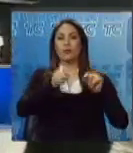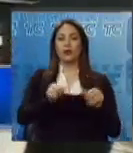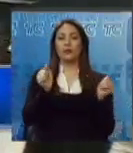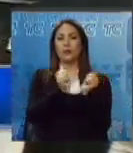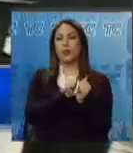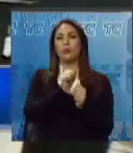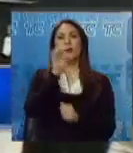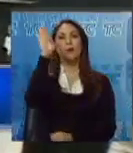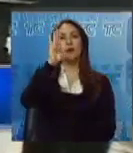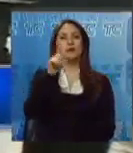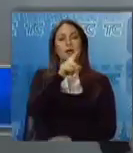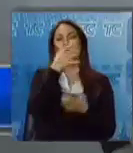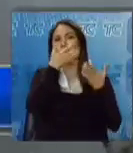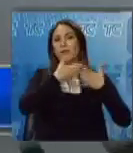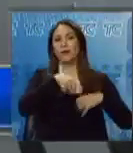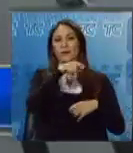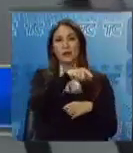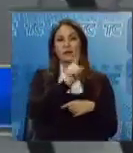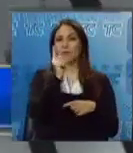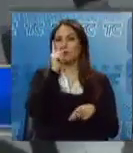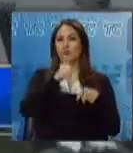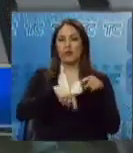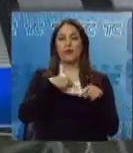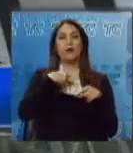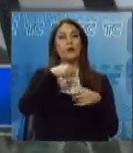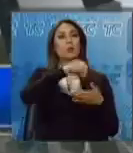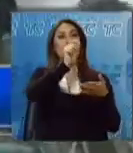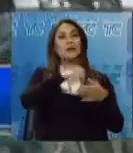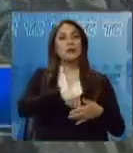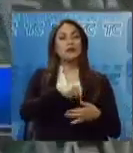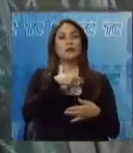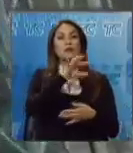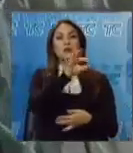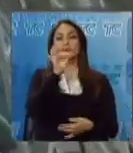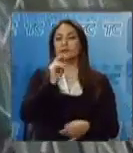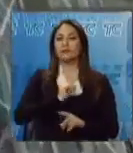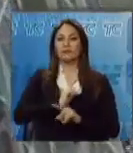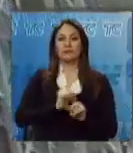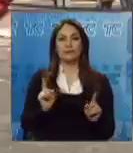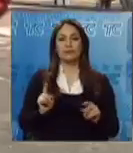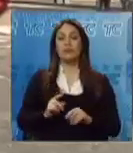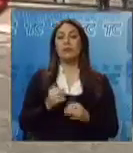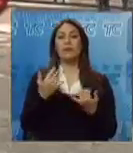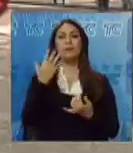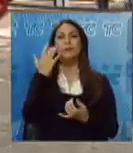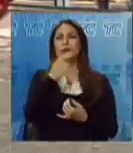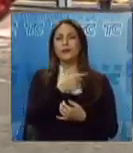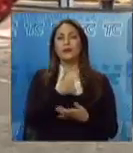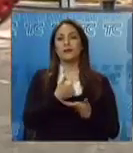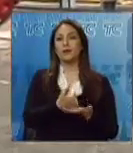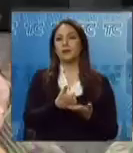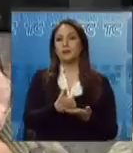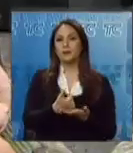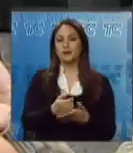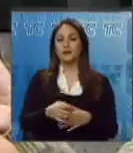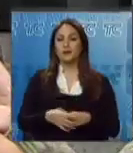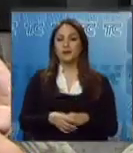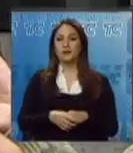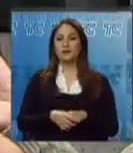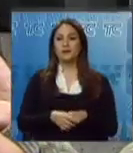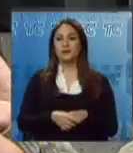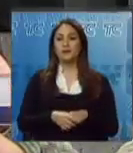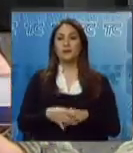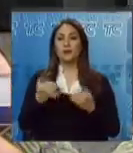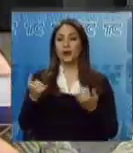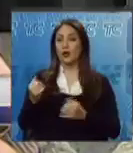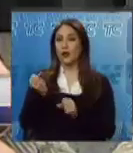compañía brasileña Odebrecht, mientras dura la investigación por la entrega de supuestos sobornos a funcionarios a cambio de beneficios contractuales. Las obras que están